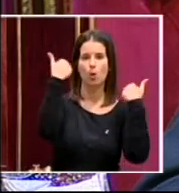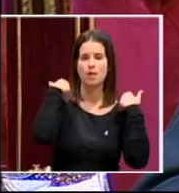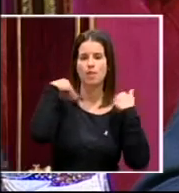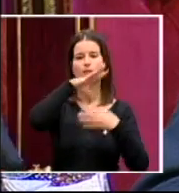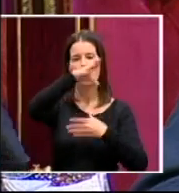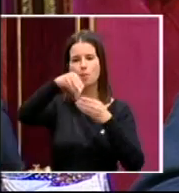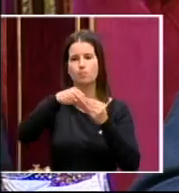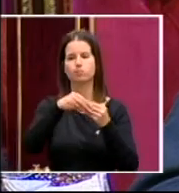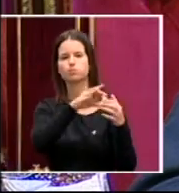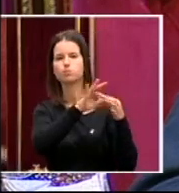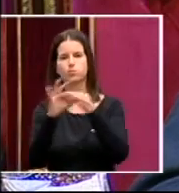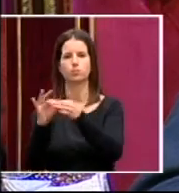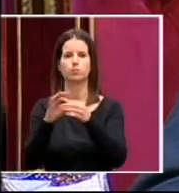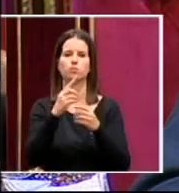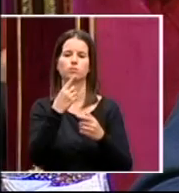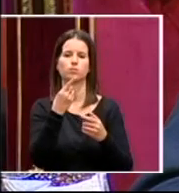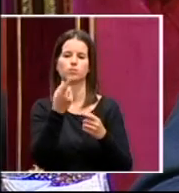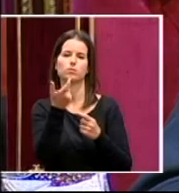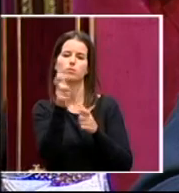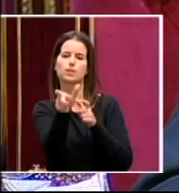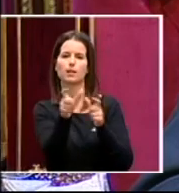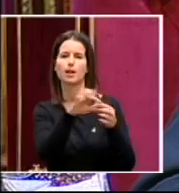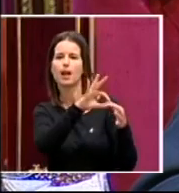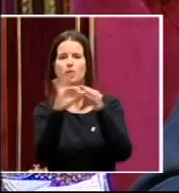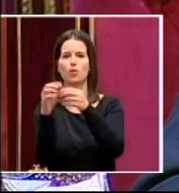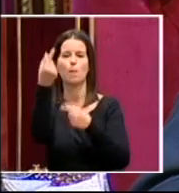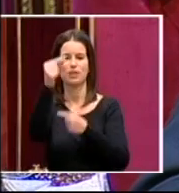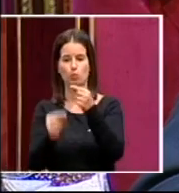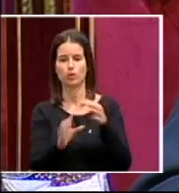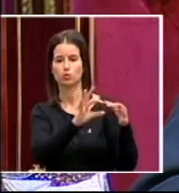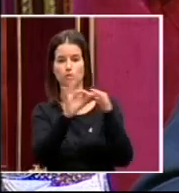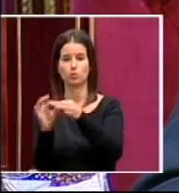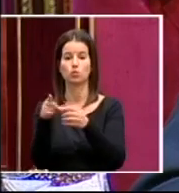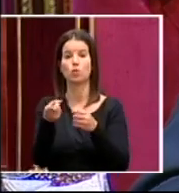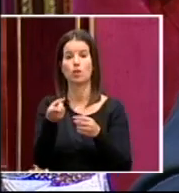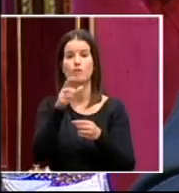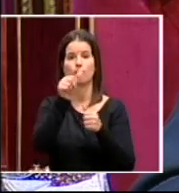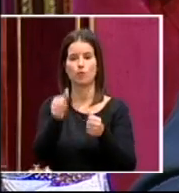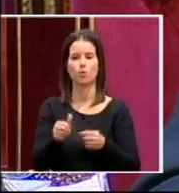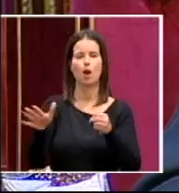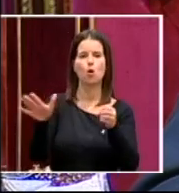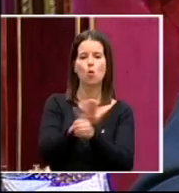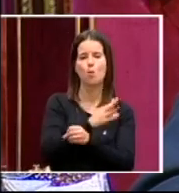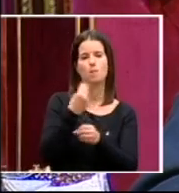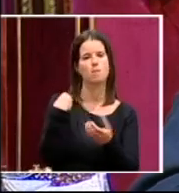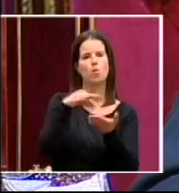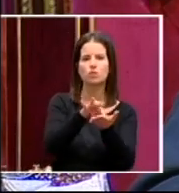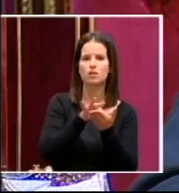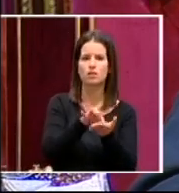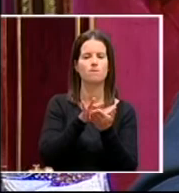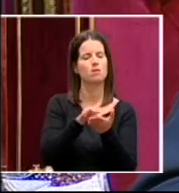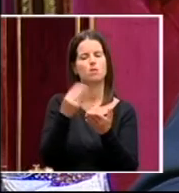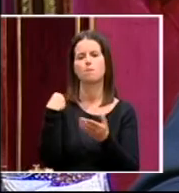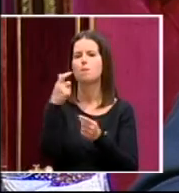con la correspondiente asignación presupuestaria, con lo cual estaríamos cubriendo de esta manera el mismo servicio, los mismos términos y con la